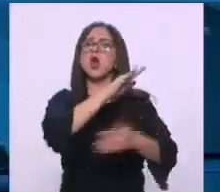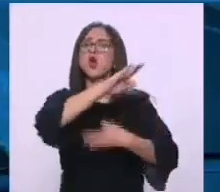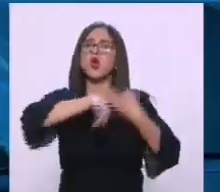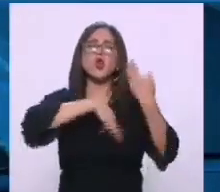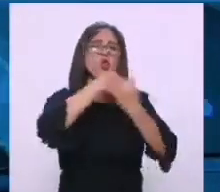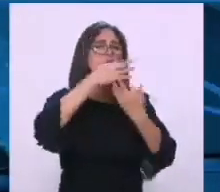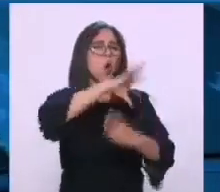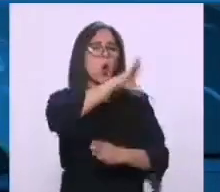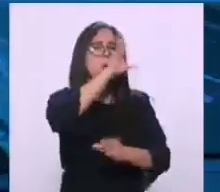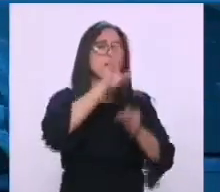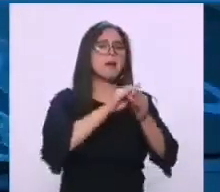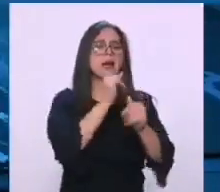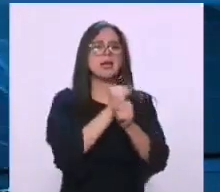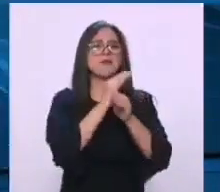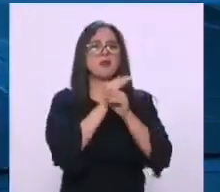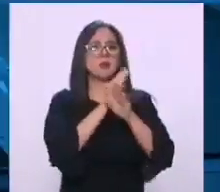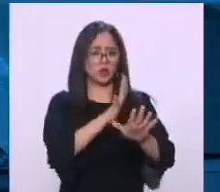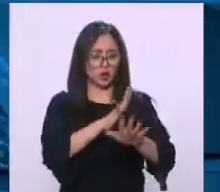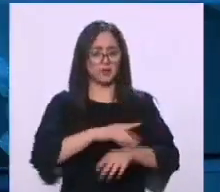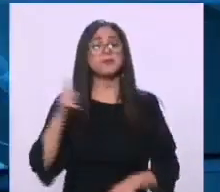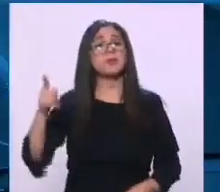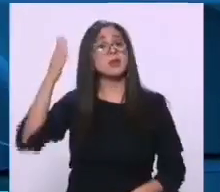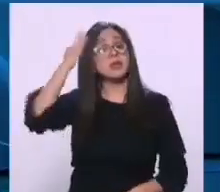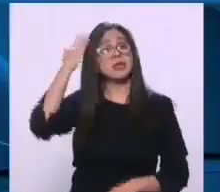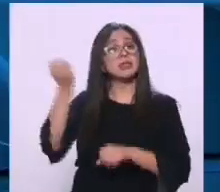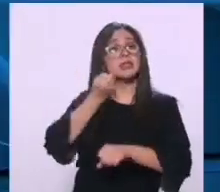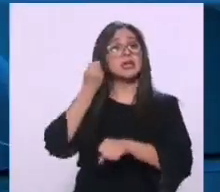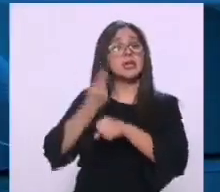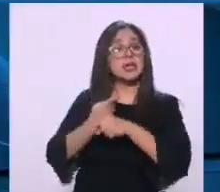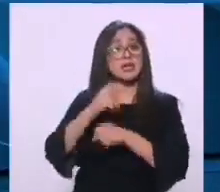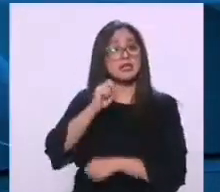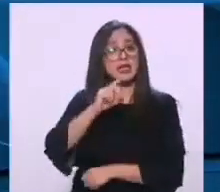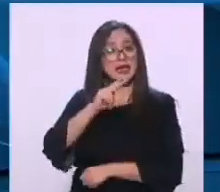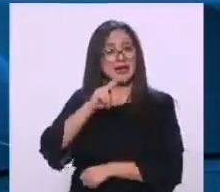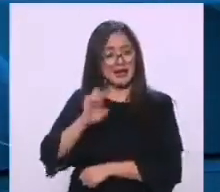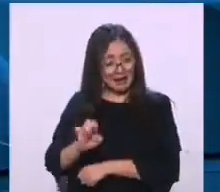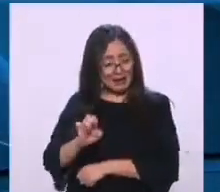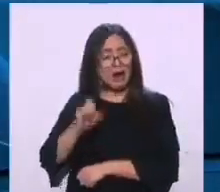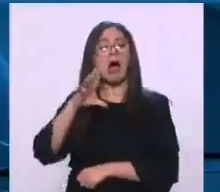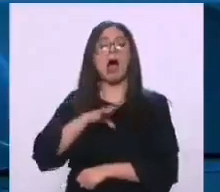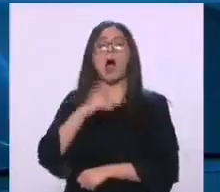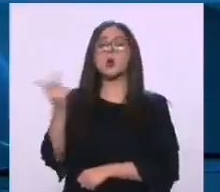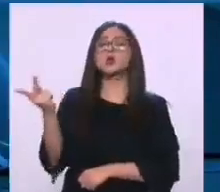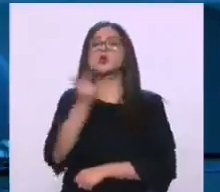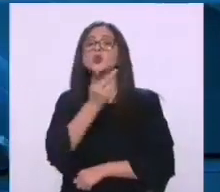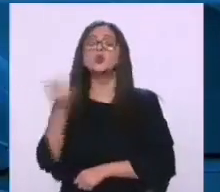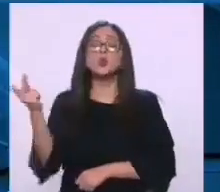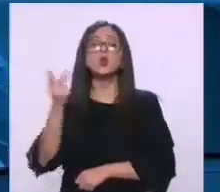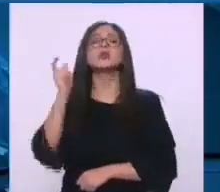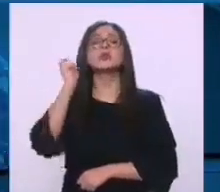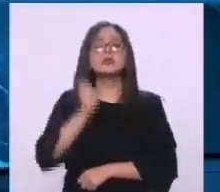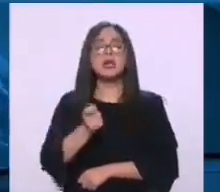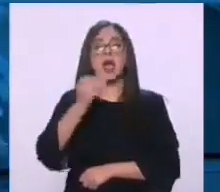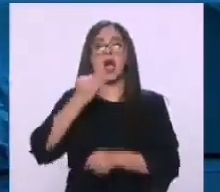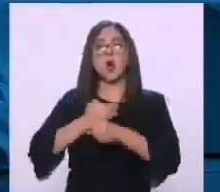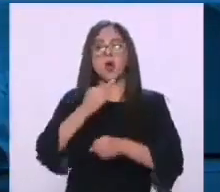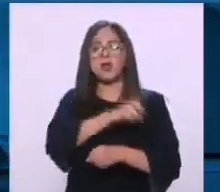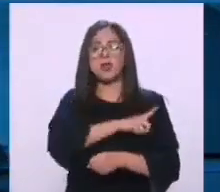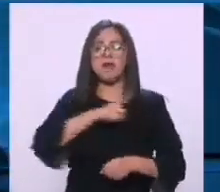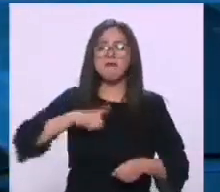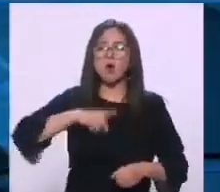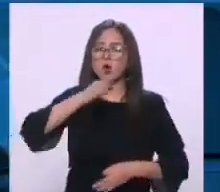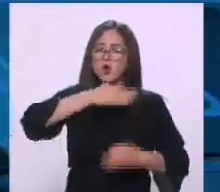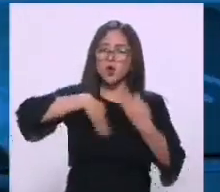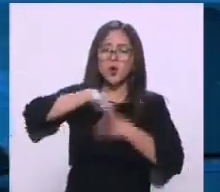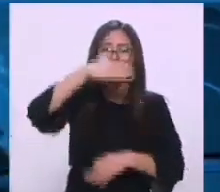información. El canciller hizo dos planteamientos. Hay dos escenarios que podemos solamente contemplar. Uno,